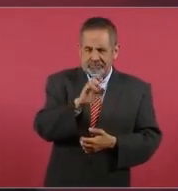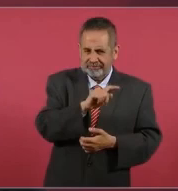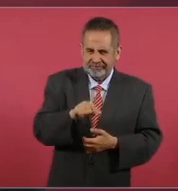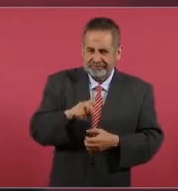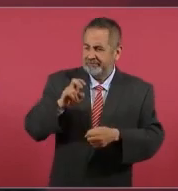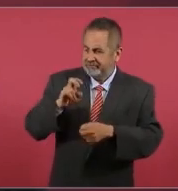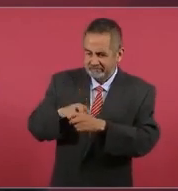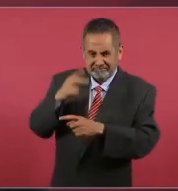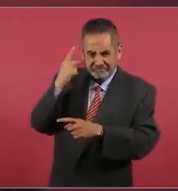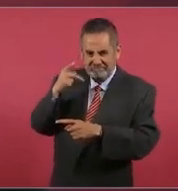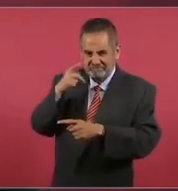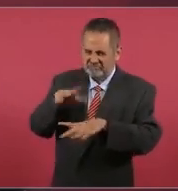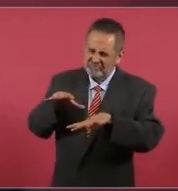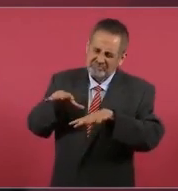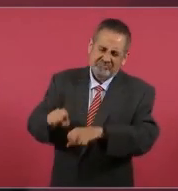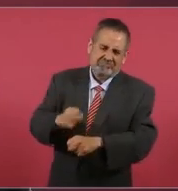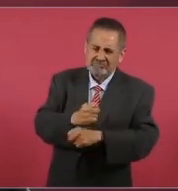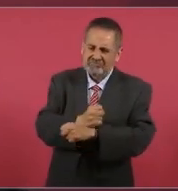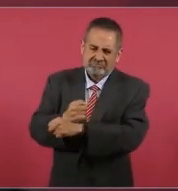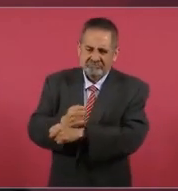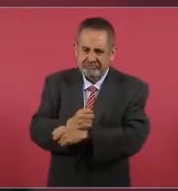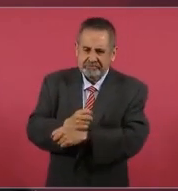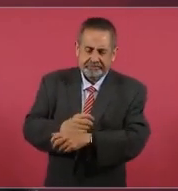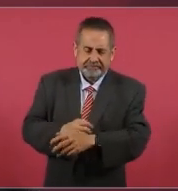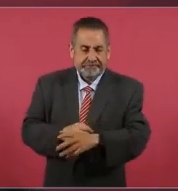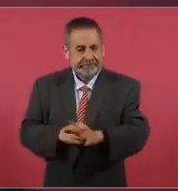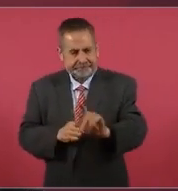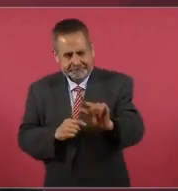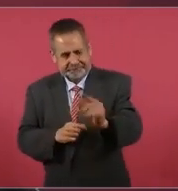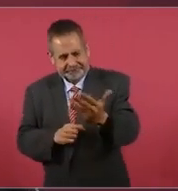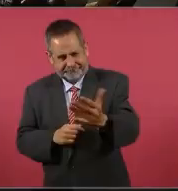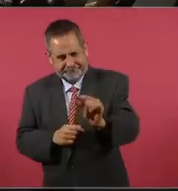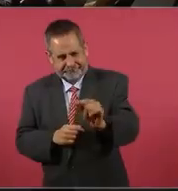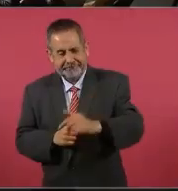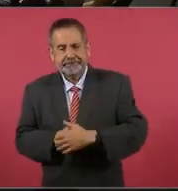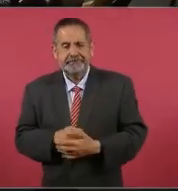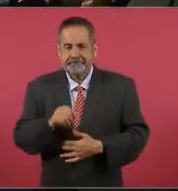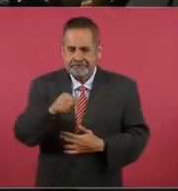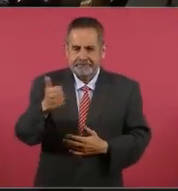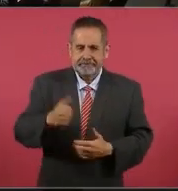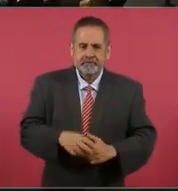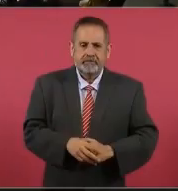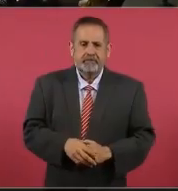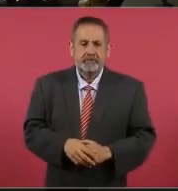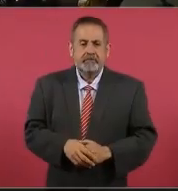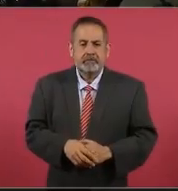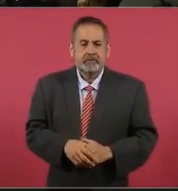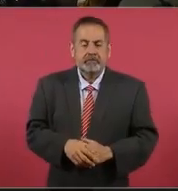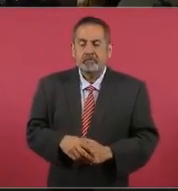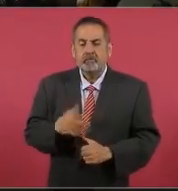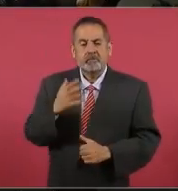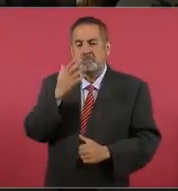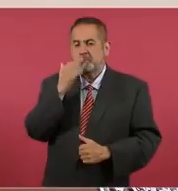interesante. Entonces, a ver, lo otro que no teníamos,